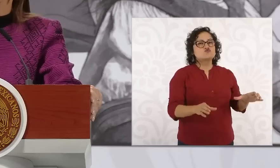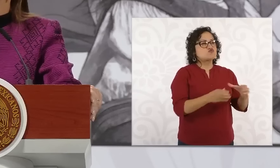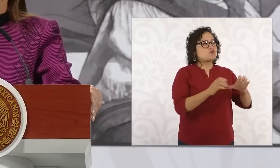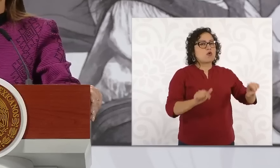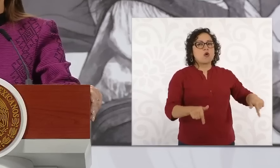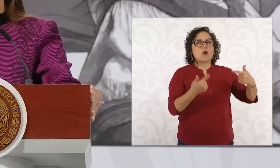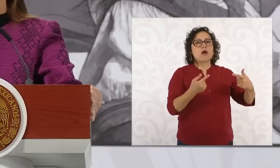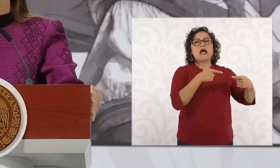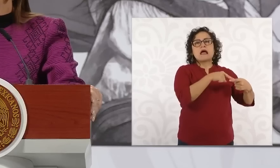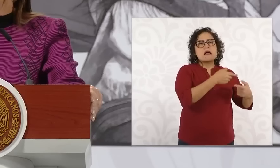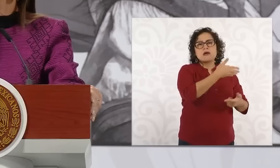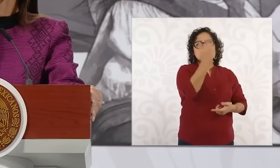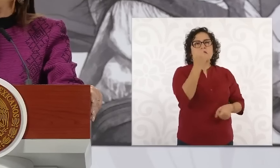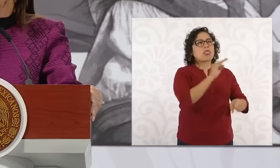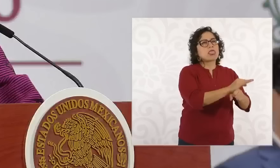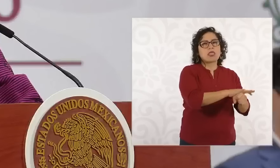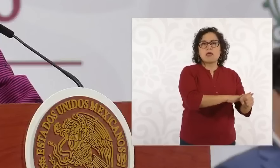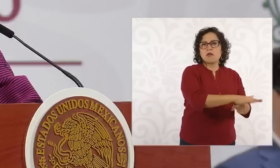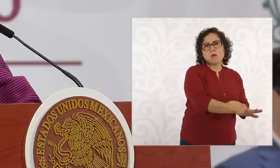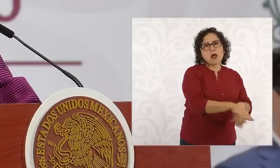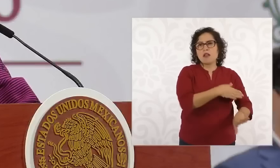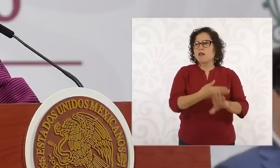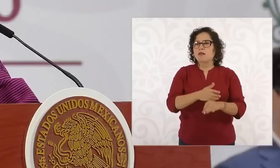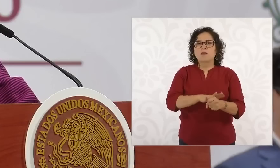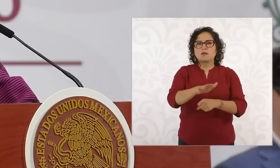nada, y además con mucha mentira,